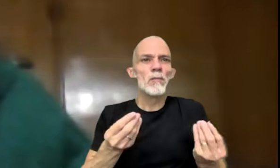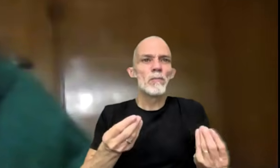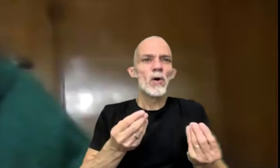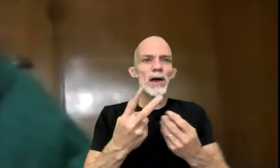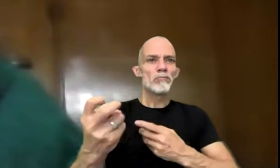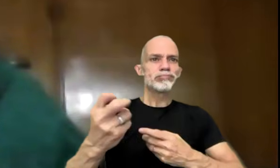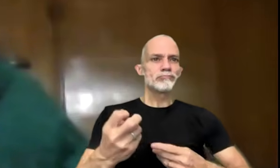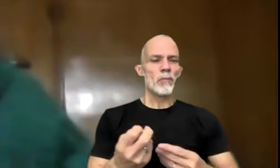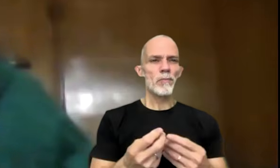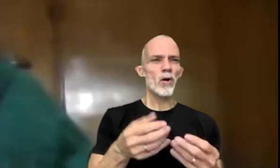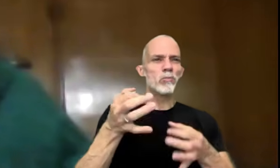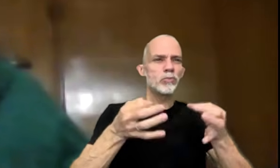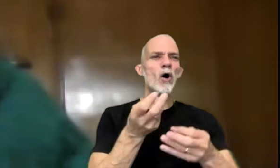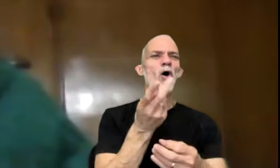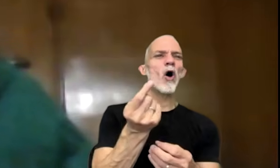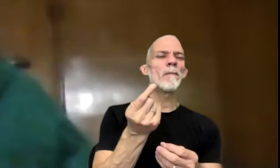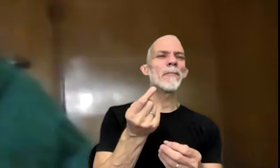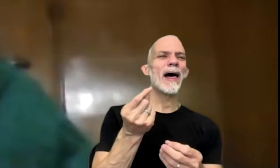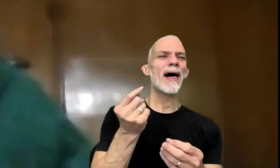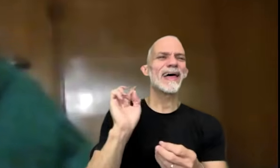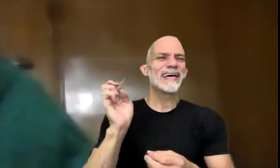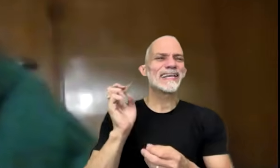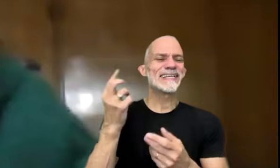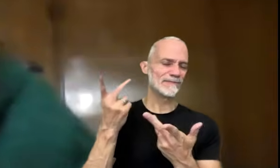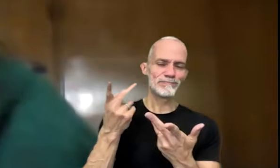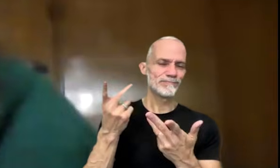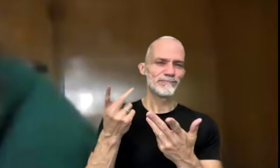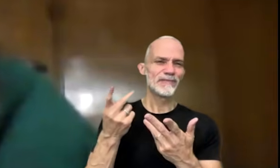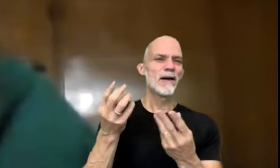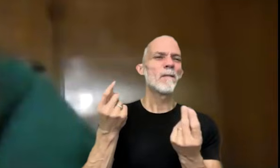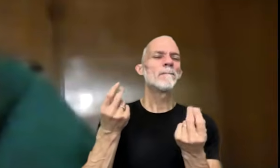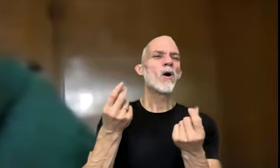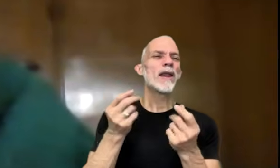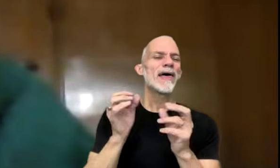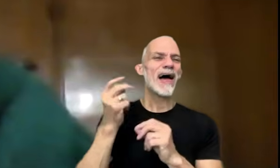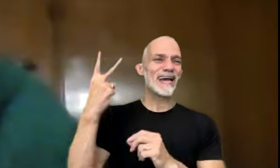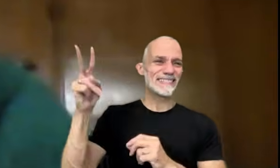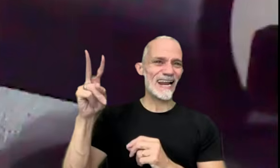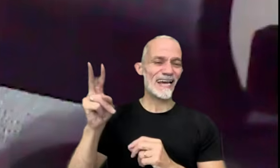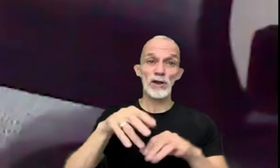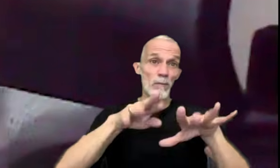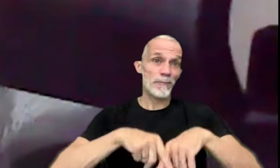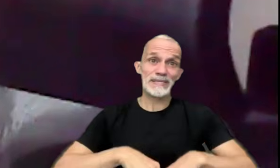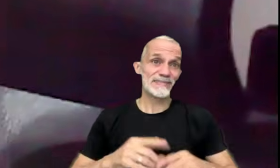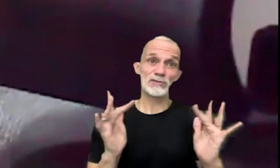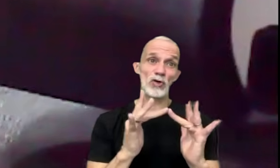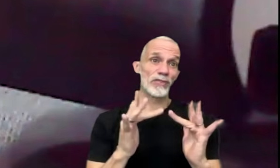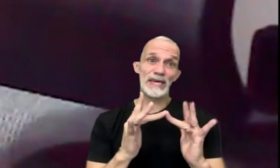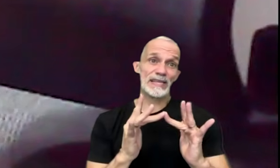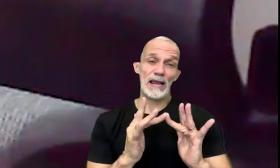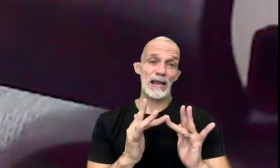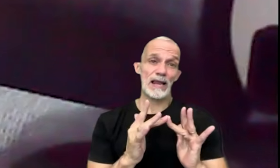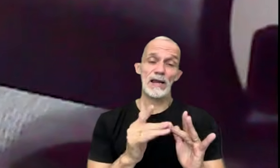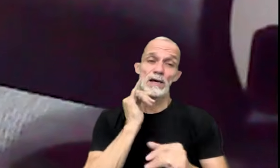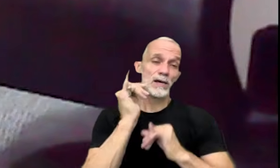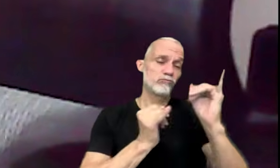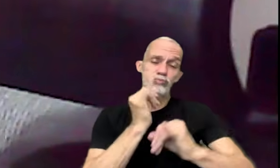percepción por el régimen de compra de moneda extranjera. ¿Qué hago? La presentación digital exponiendo el